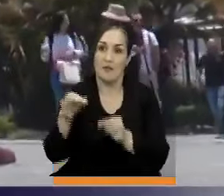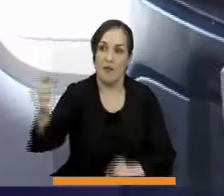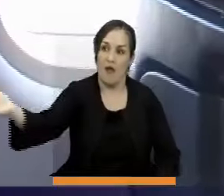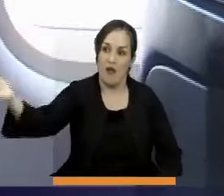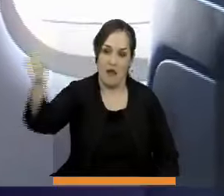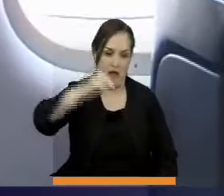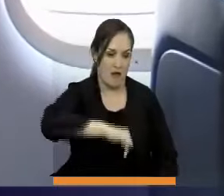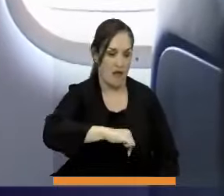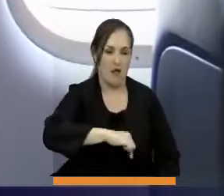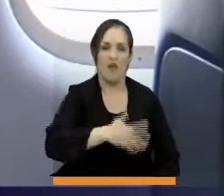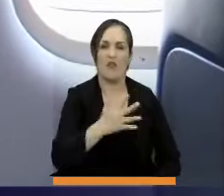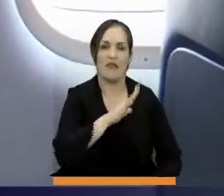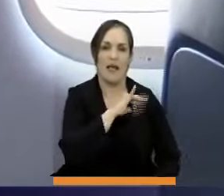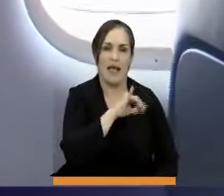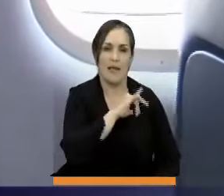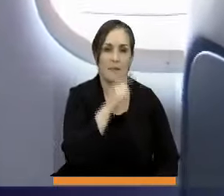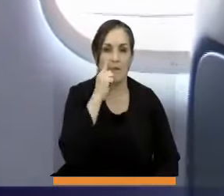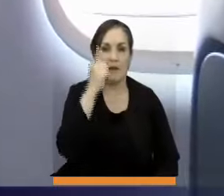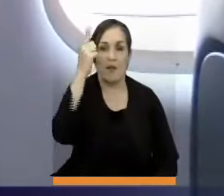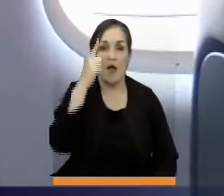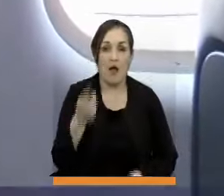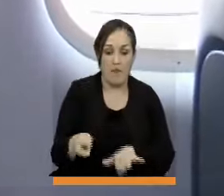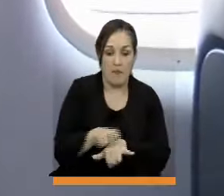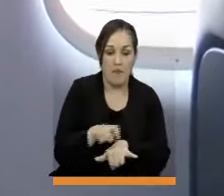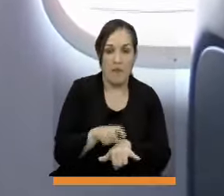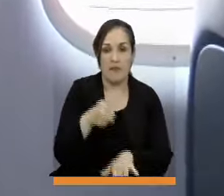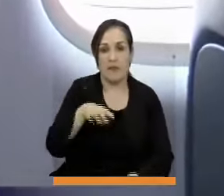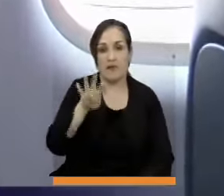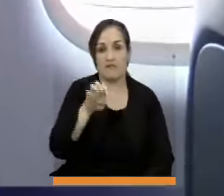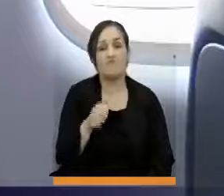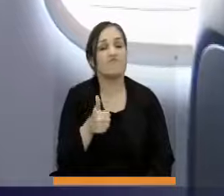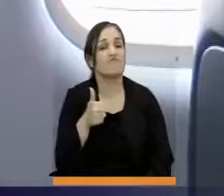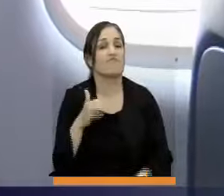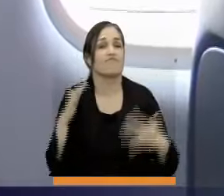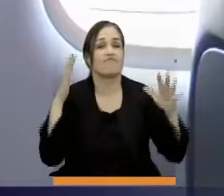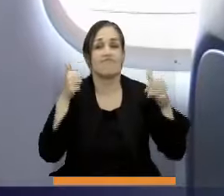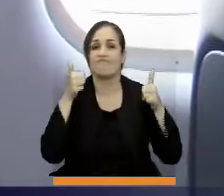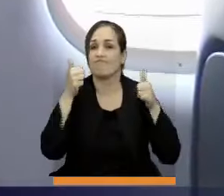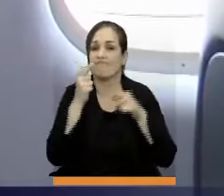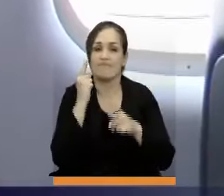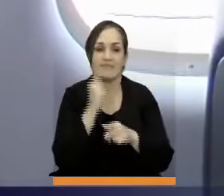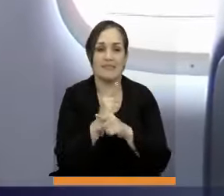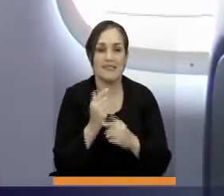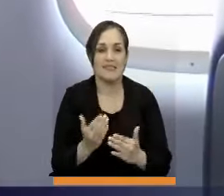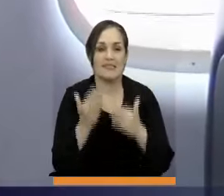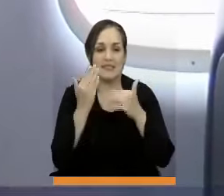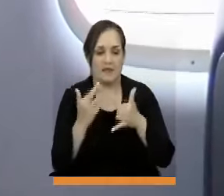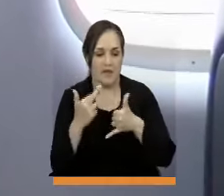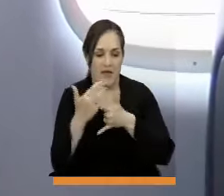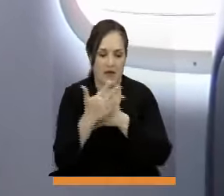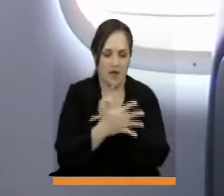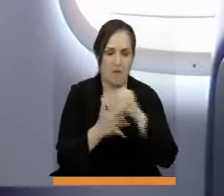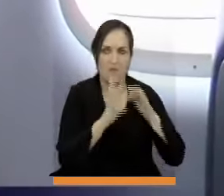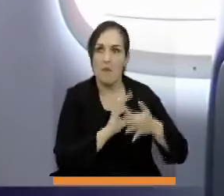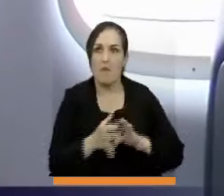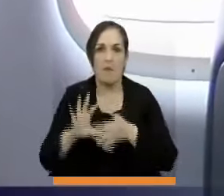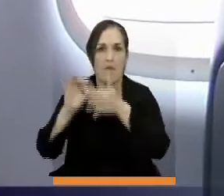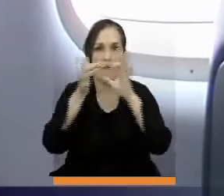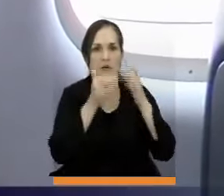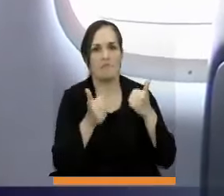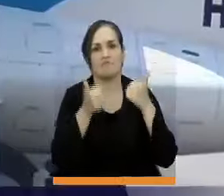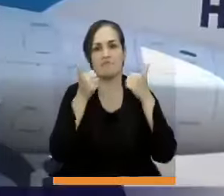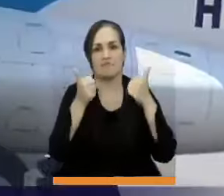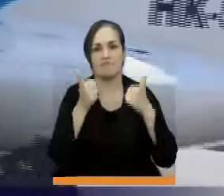pasajeros a bordo. La celebro, me parece que es un gran acierto, creo que es una forma de conectar a las regiones y me parece que